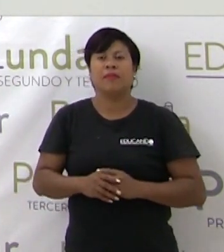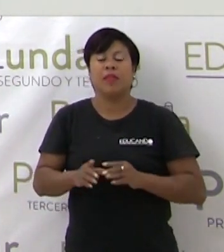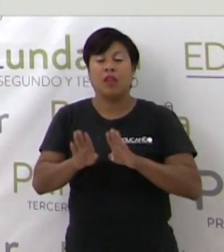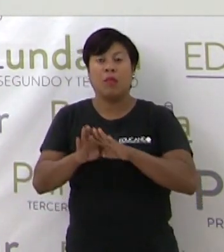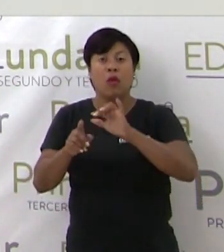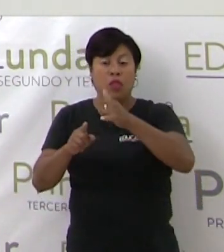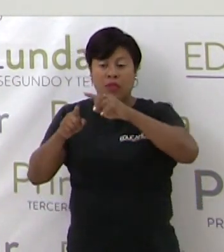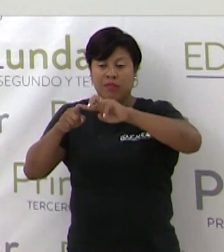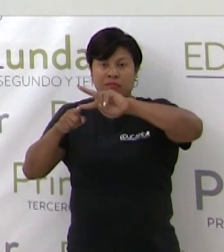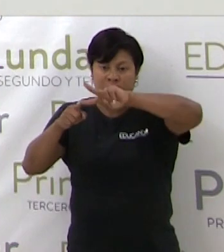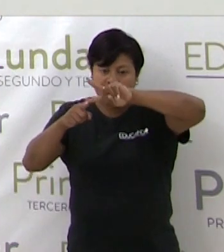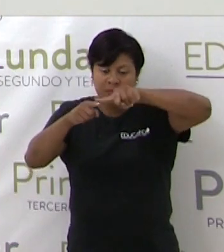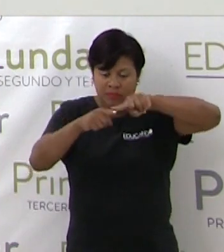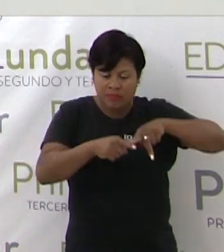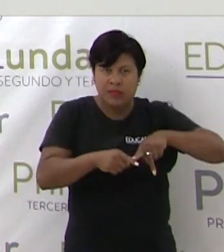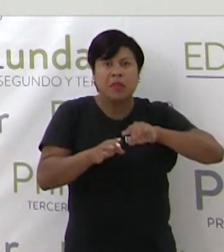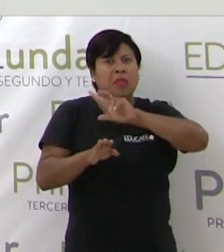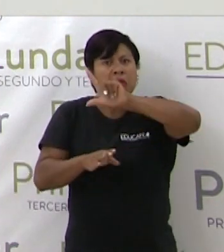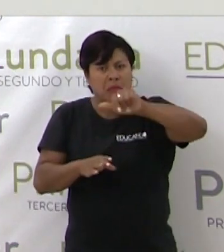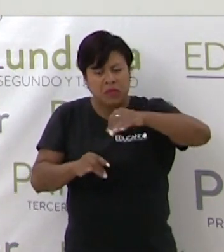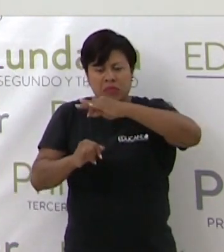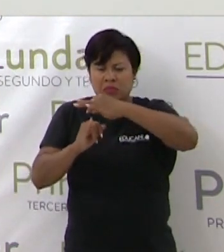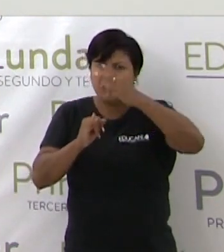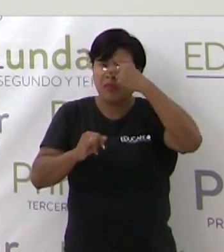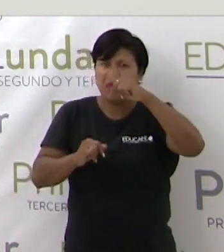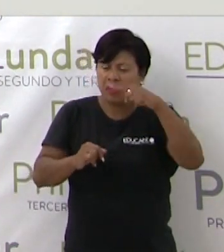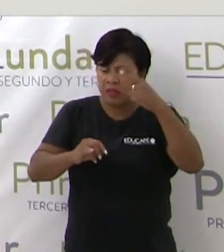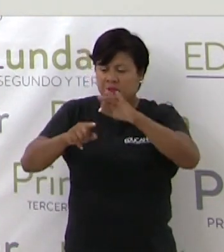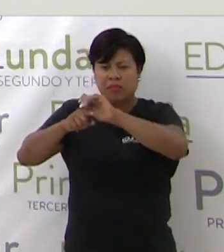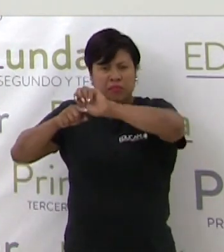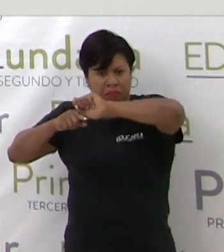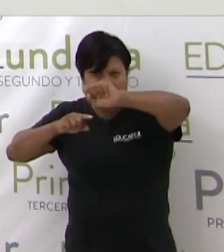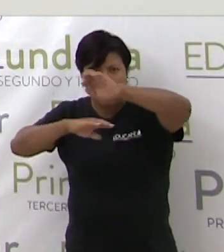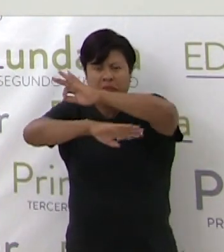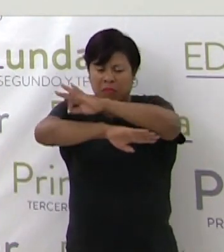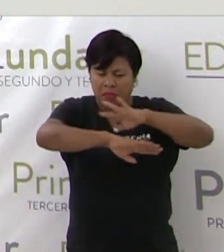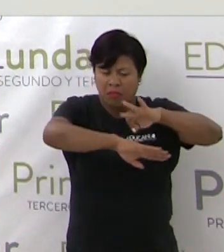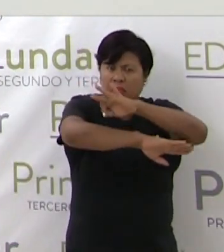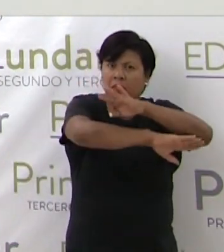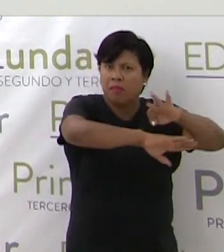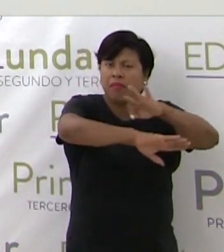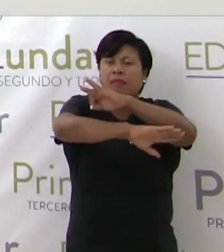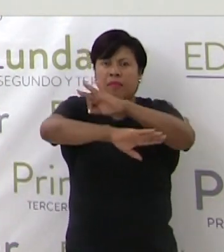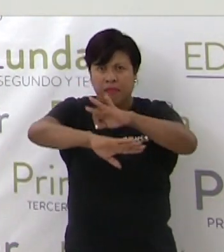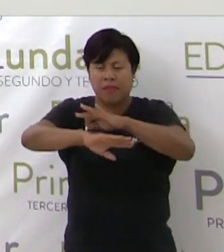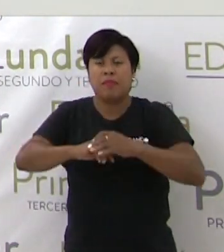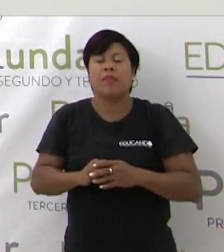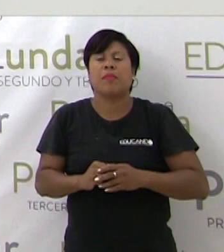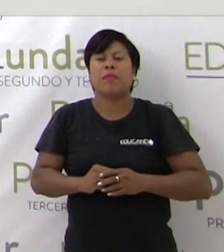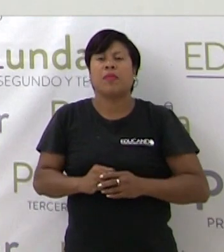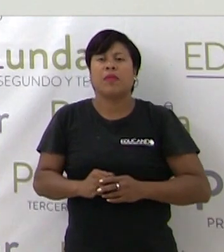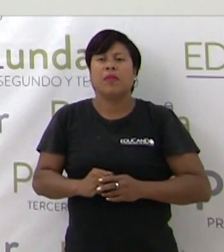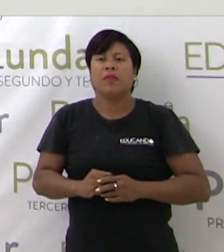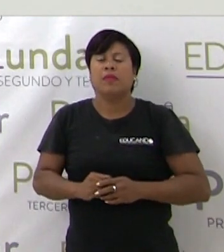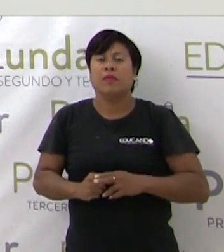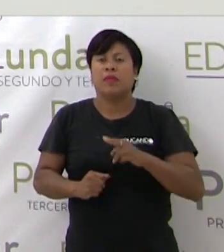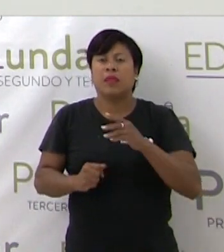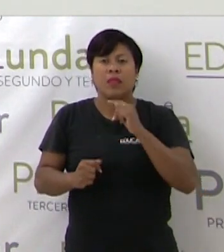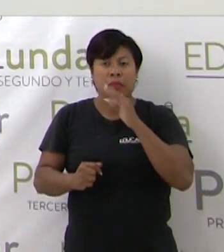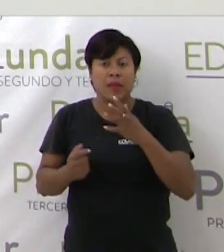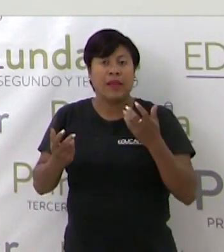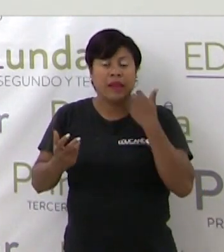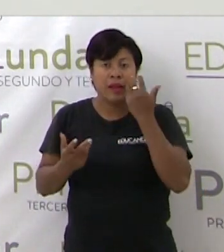vértices o los demás ángulos de manera fácil y sencilla. De la misma manera, si queremos hacer una